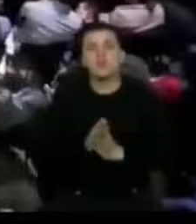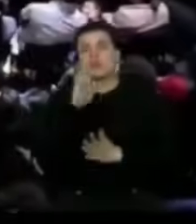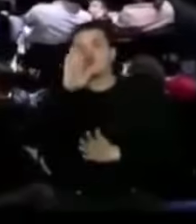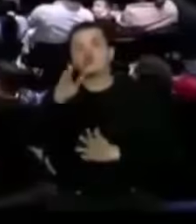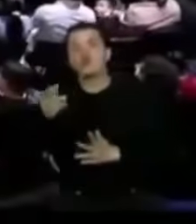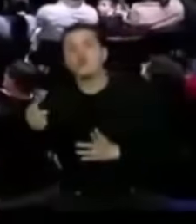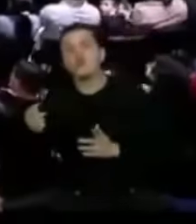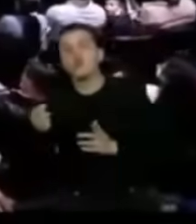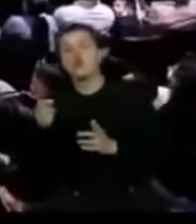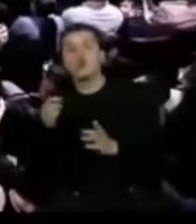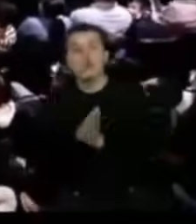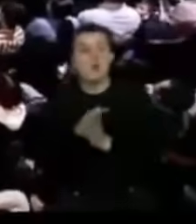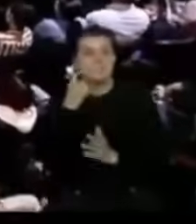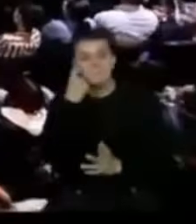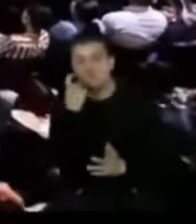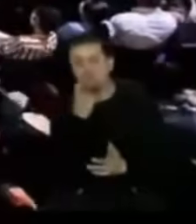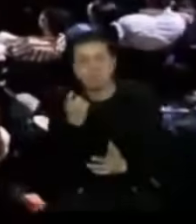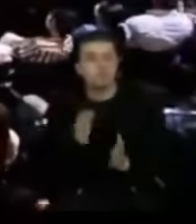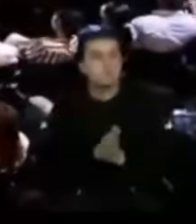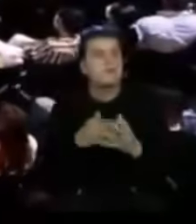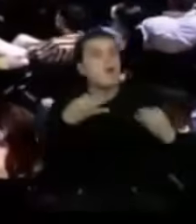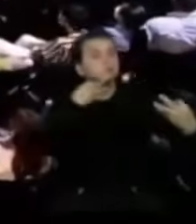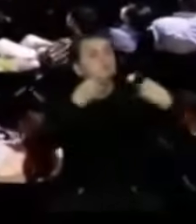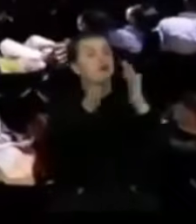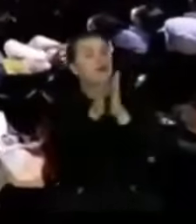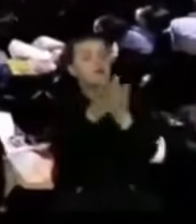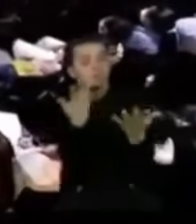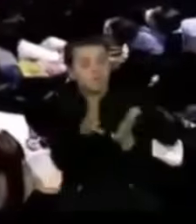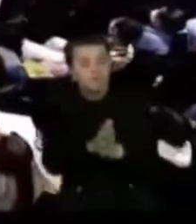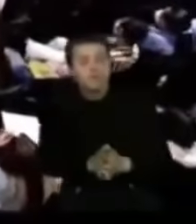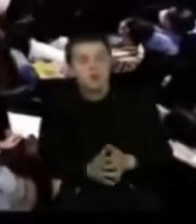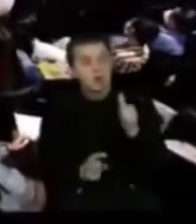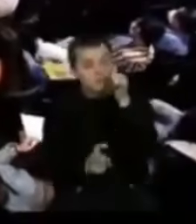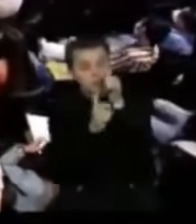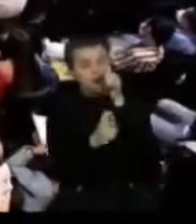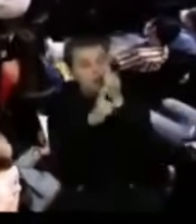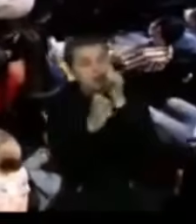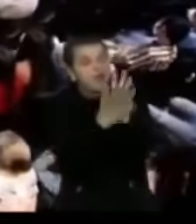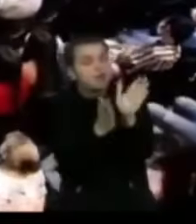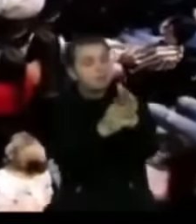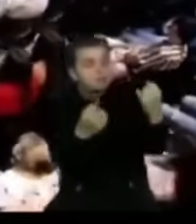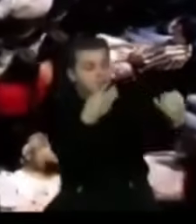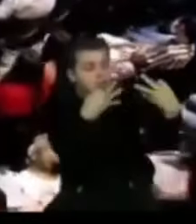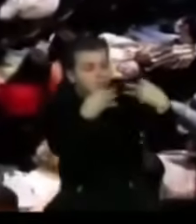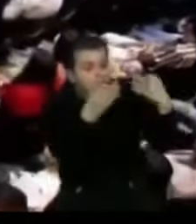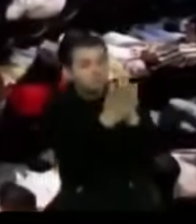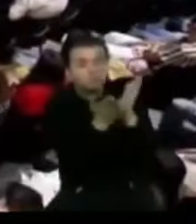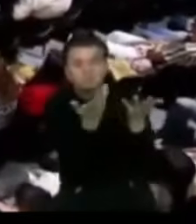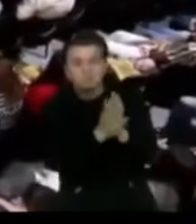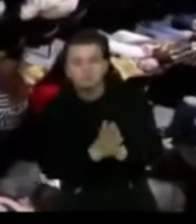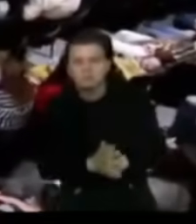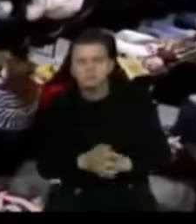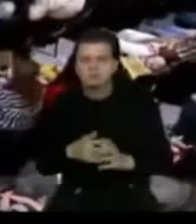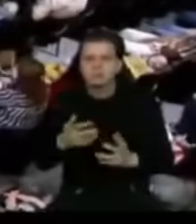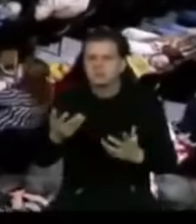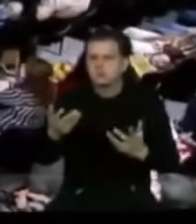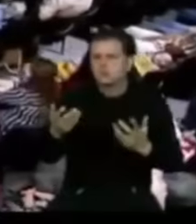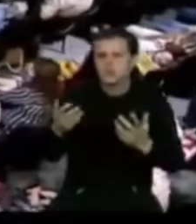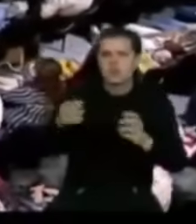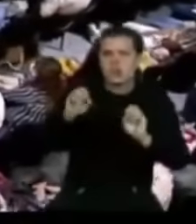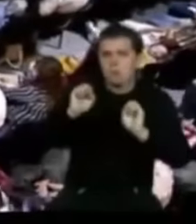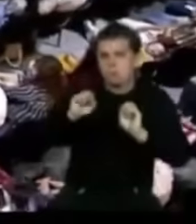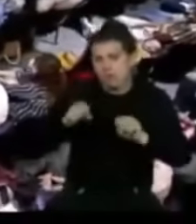Si tú viniste buscando una explicación científica, no es por el. Te la voy a dar, te la pueden dar